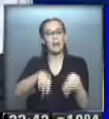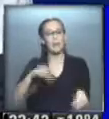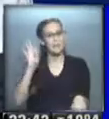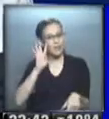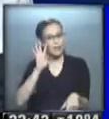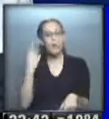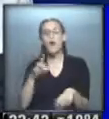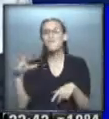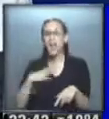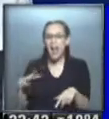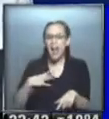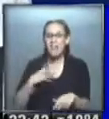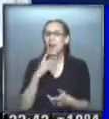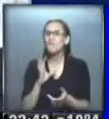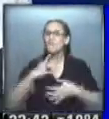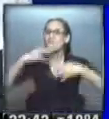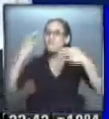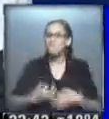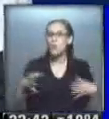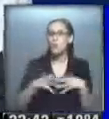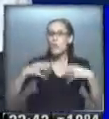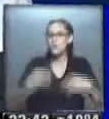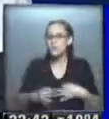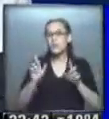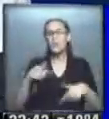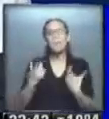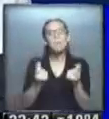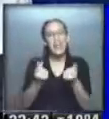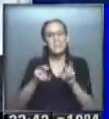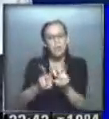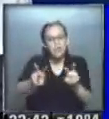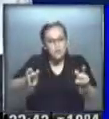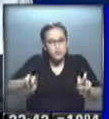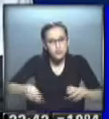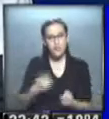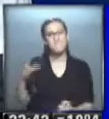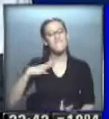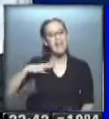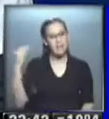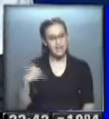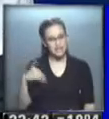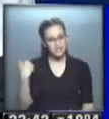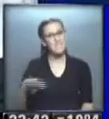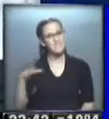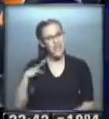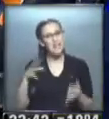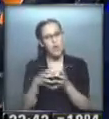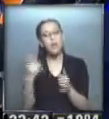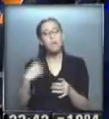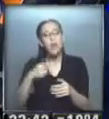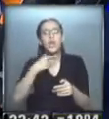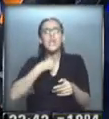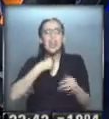no existe todavía una entidad, porque aparte juntan dinero para la campaña. Todavía no está en Argentina, pero bueno, están tratando de organizarse.